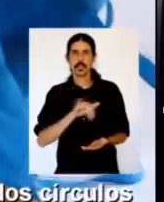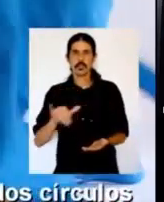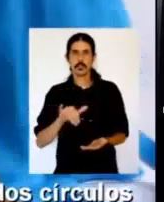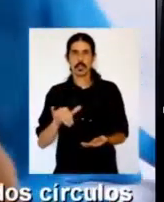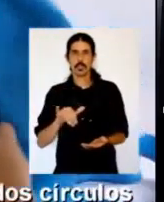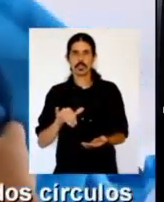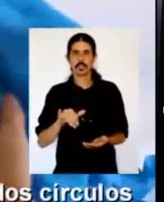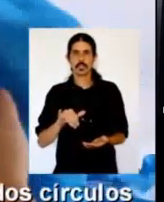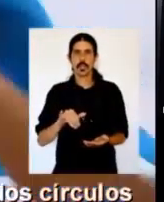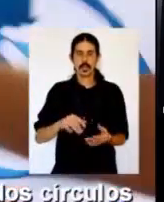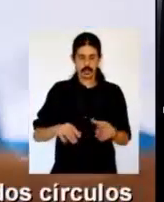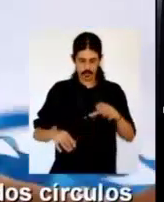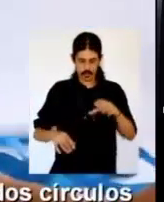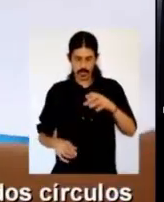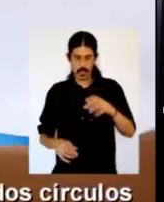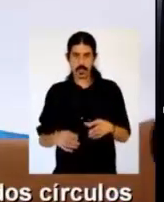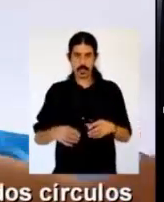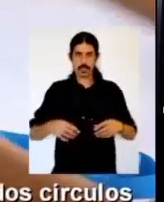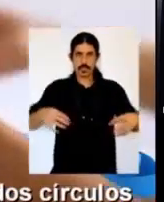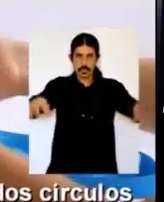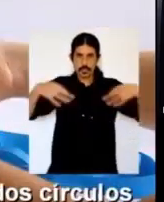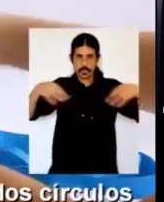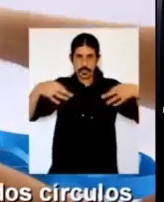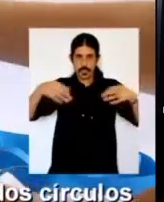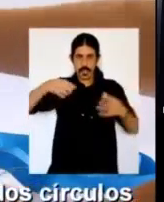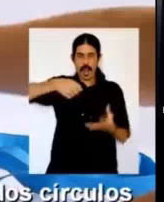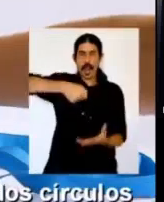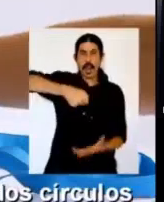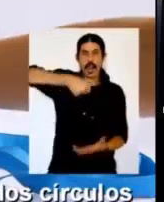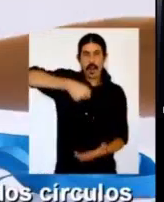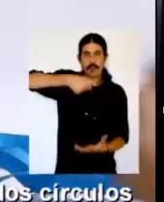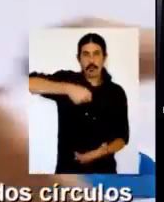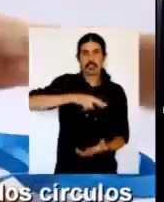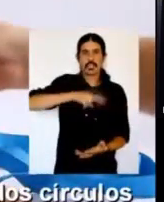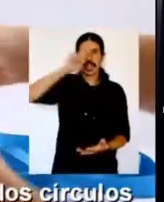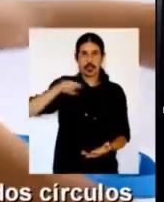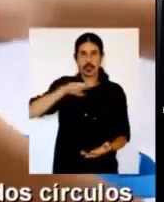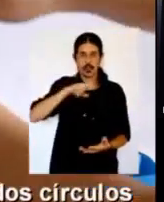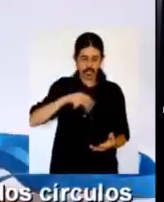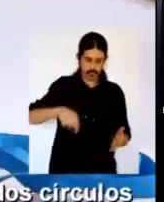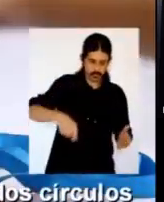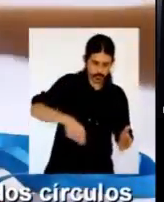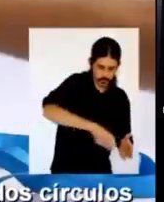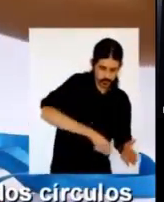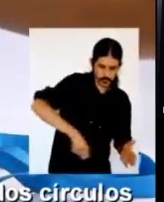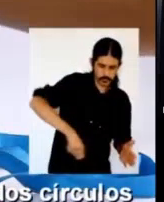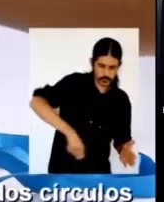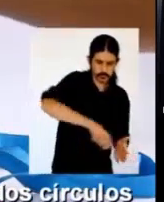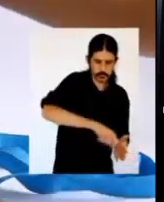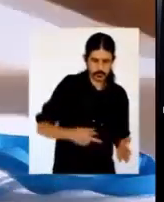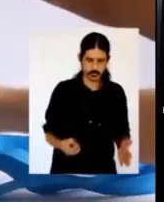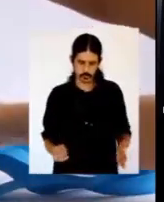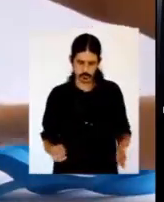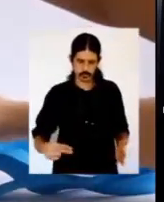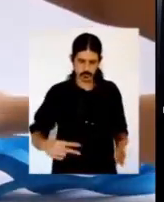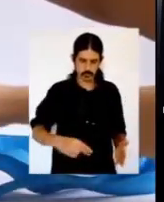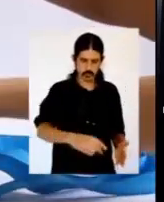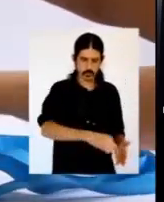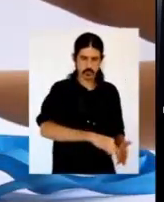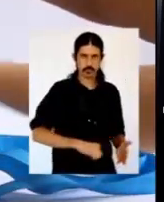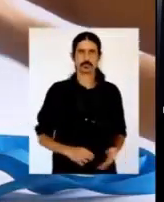Luego, con la base cortada, marcamos 2 círculos en la tela de bolsa ecológica y los recortamos.